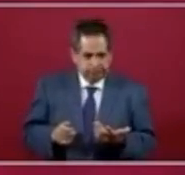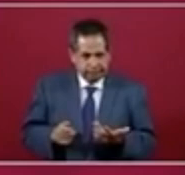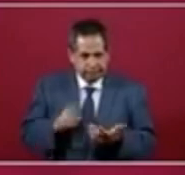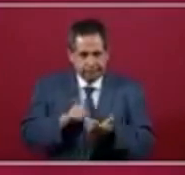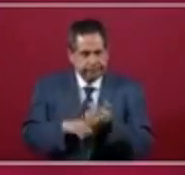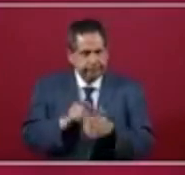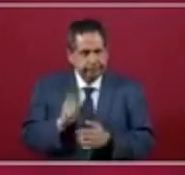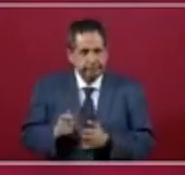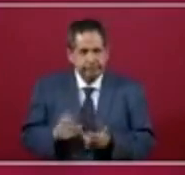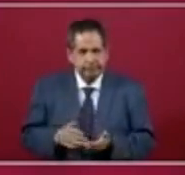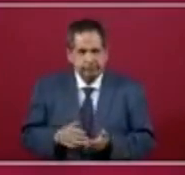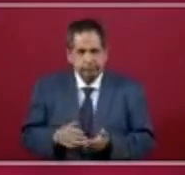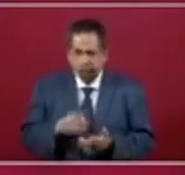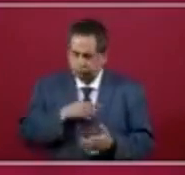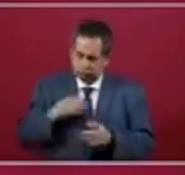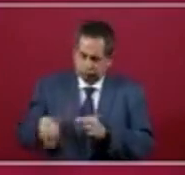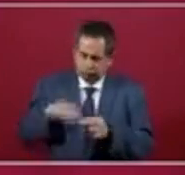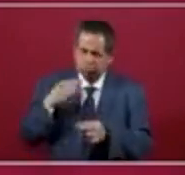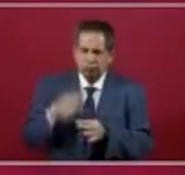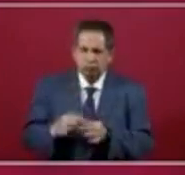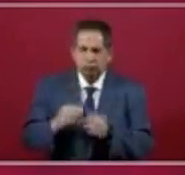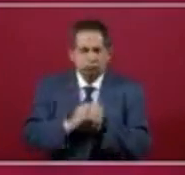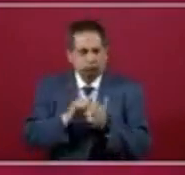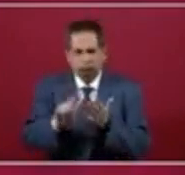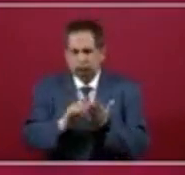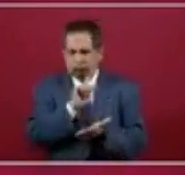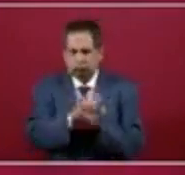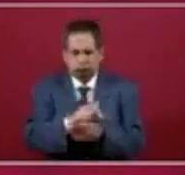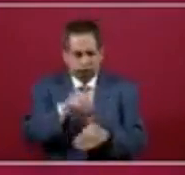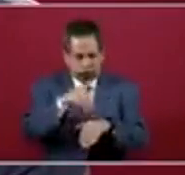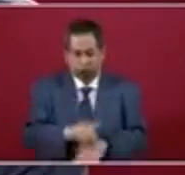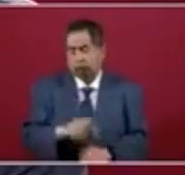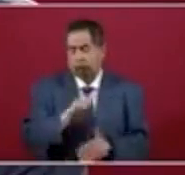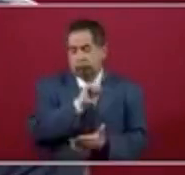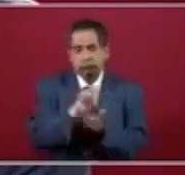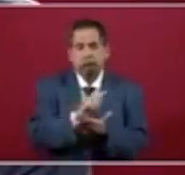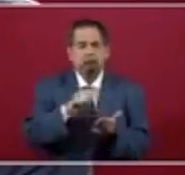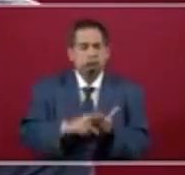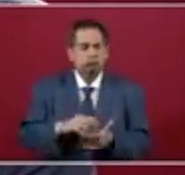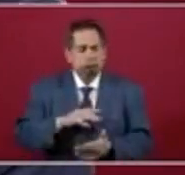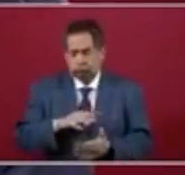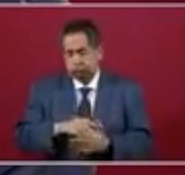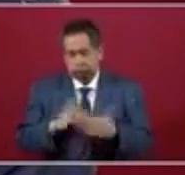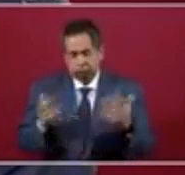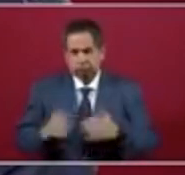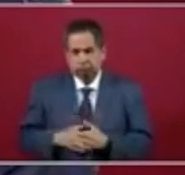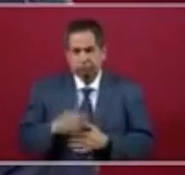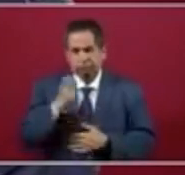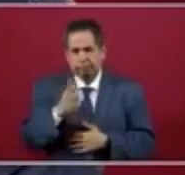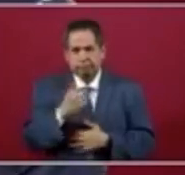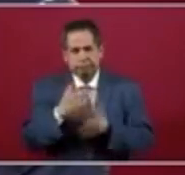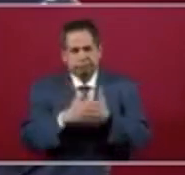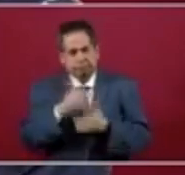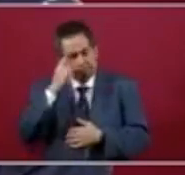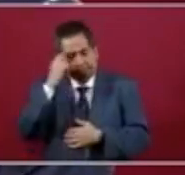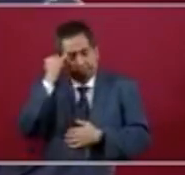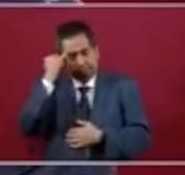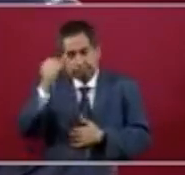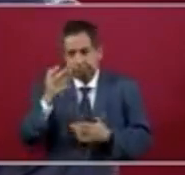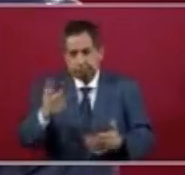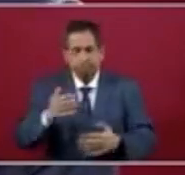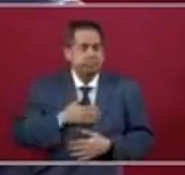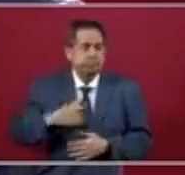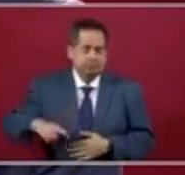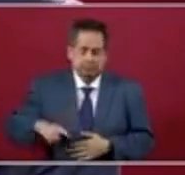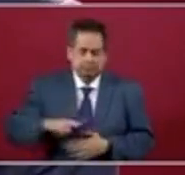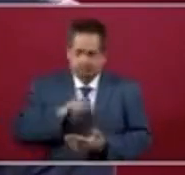se cumpla con la legalidad existente. Ese es el propósito del